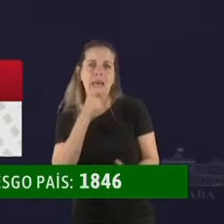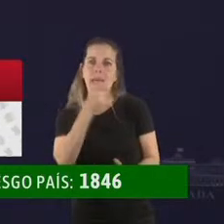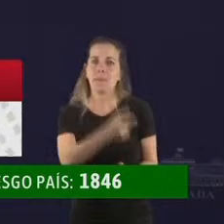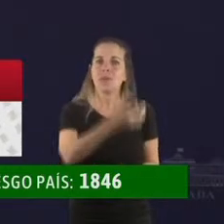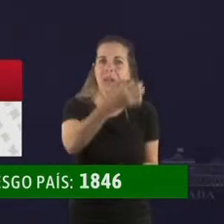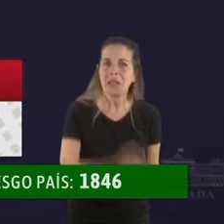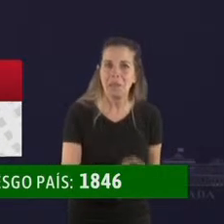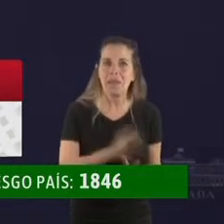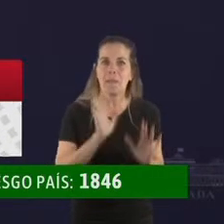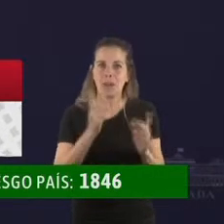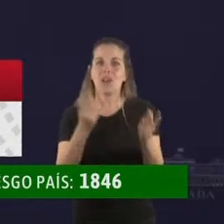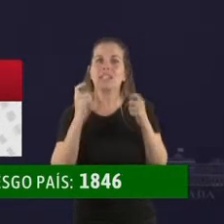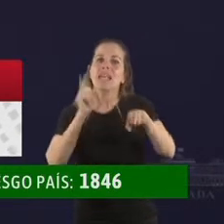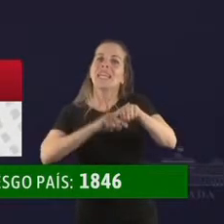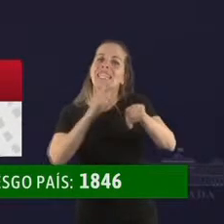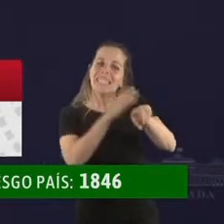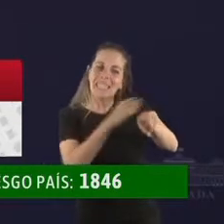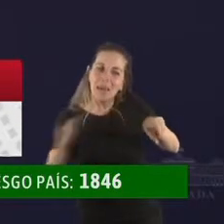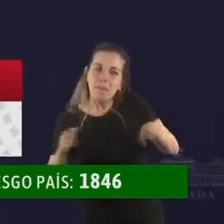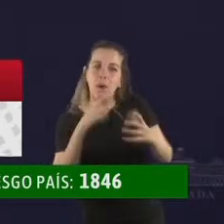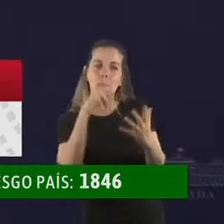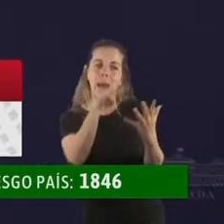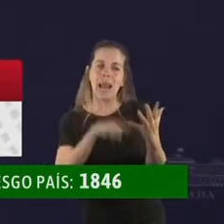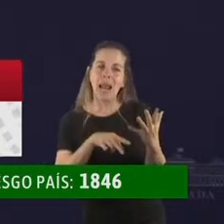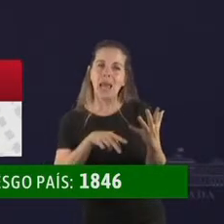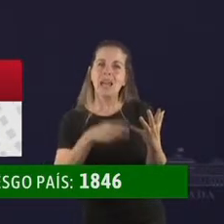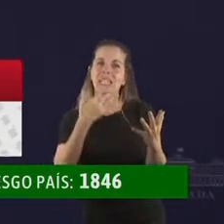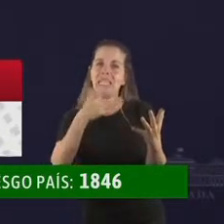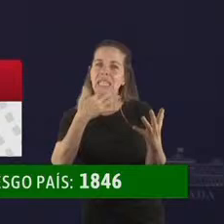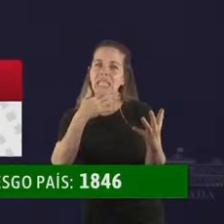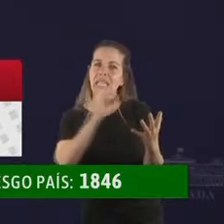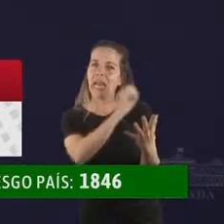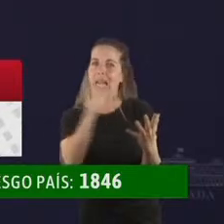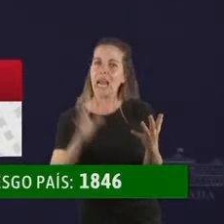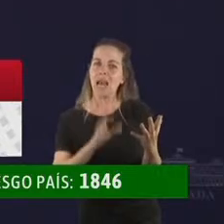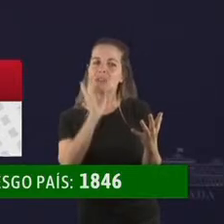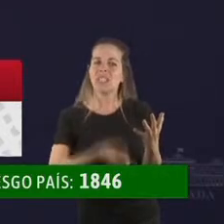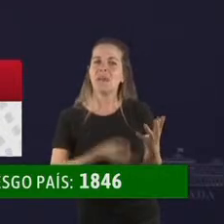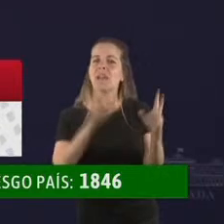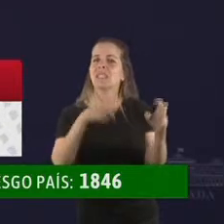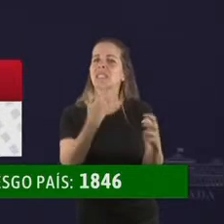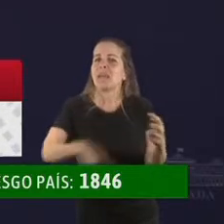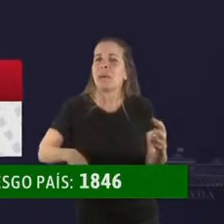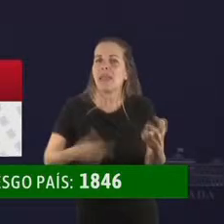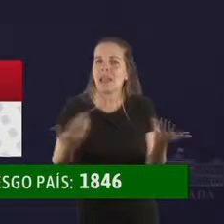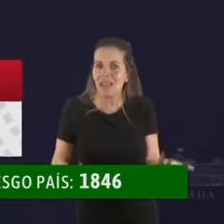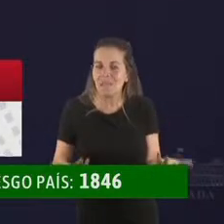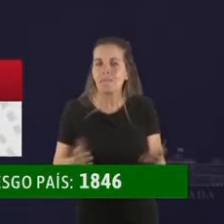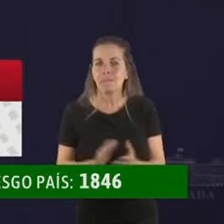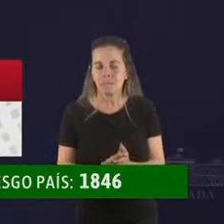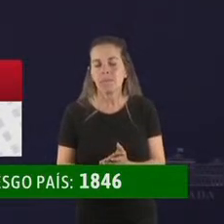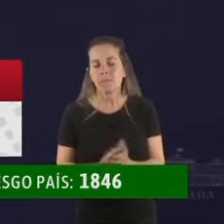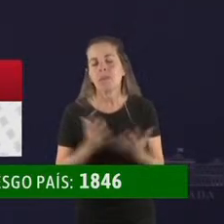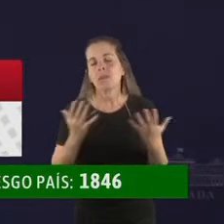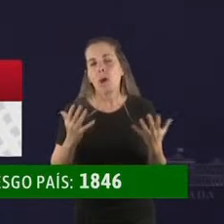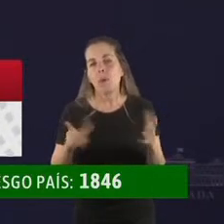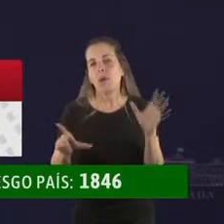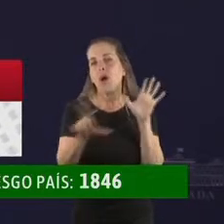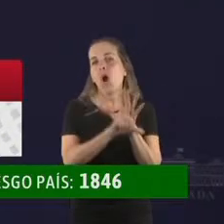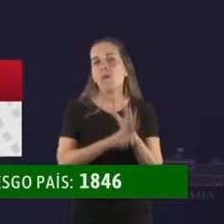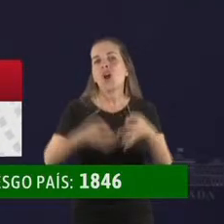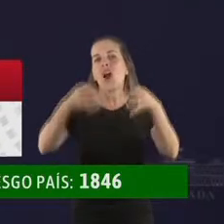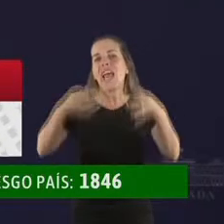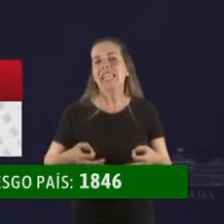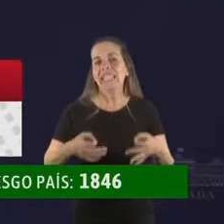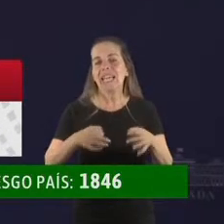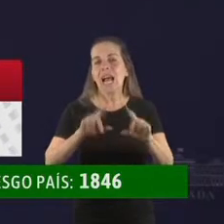necesitaba un plazo para leer la nota y ponerme en ponerme en tema eh Por supuesto la la ley de ética pública